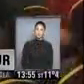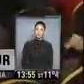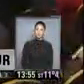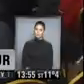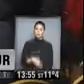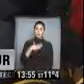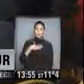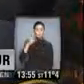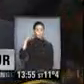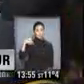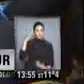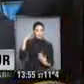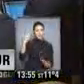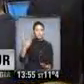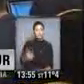el reconocimiento